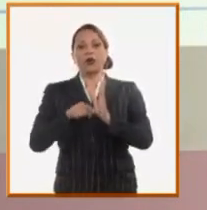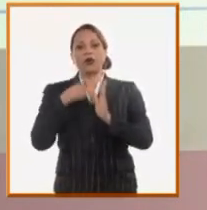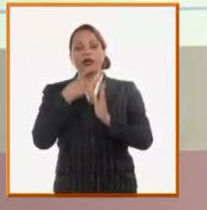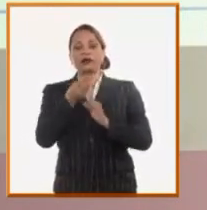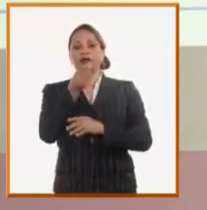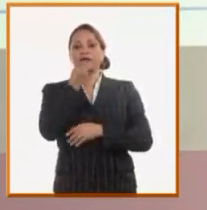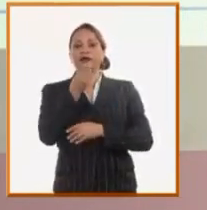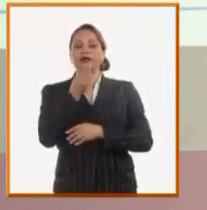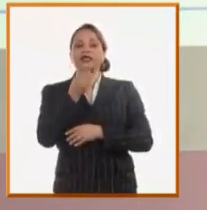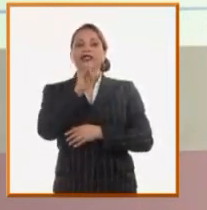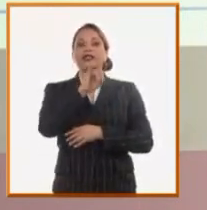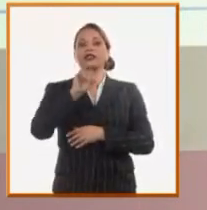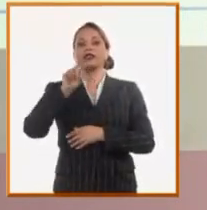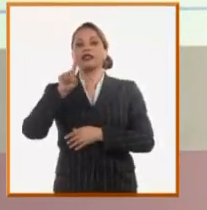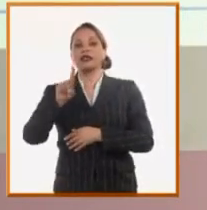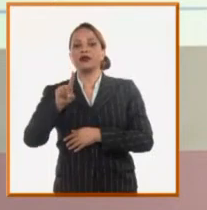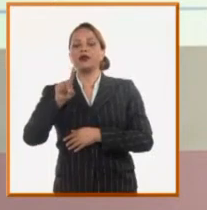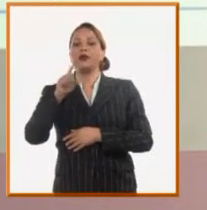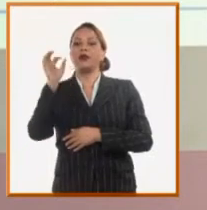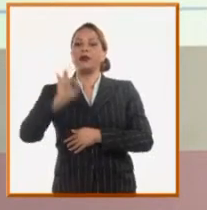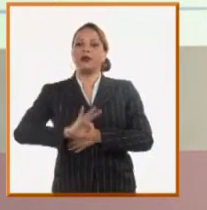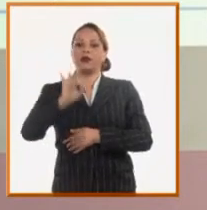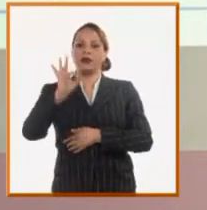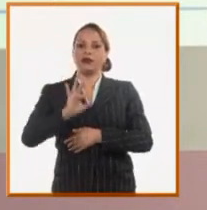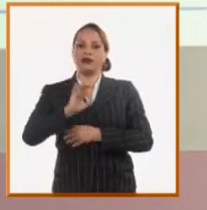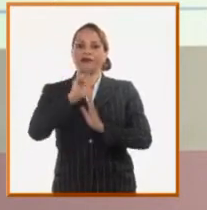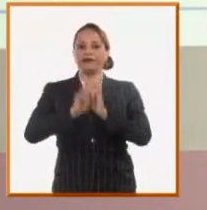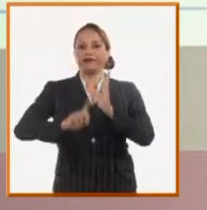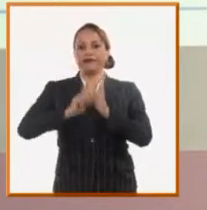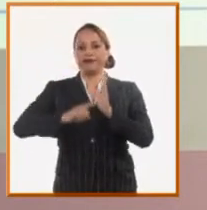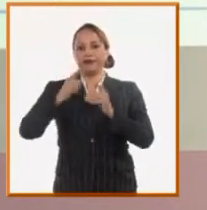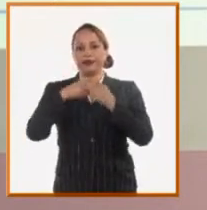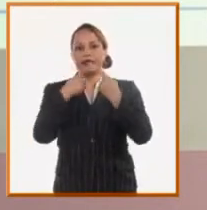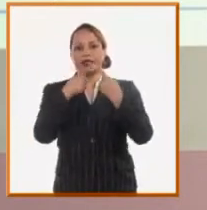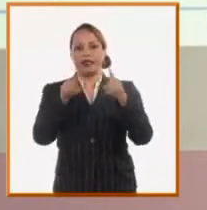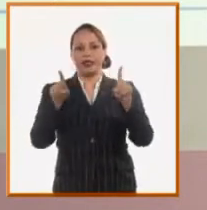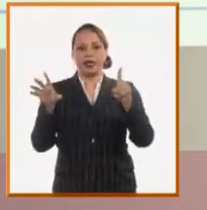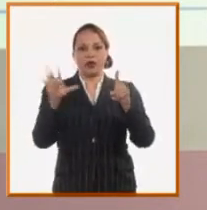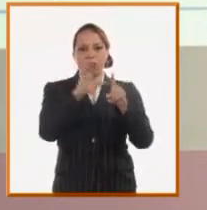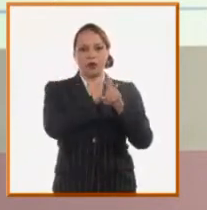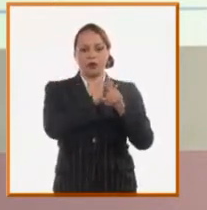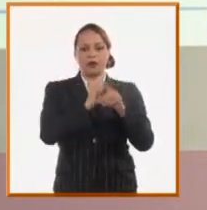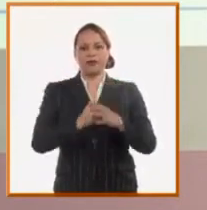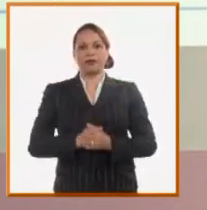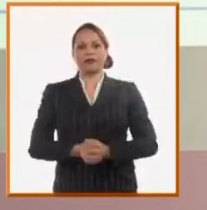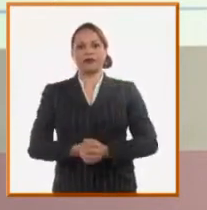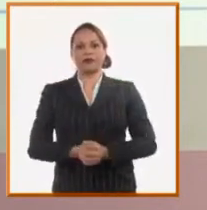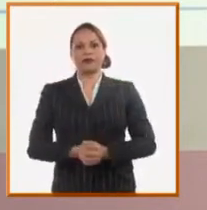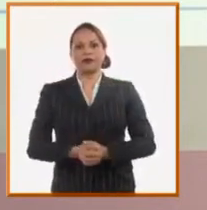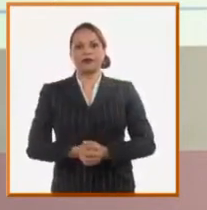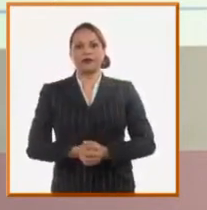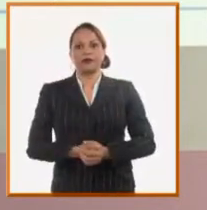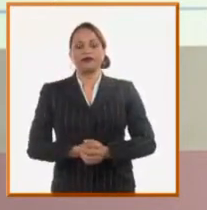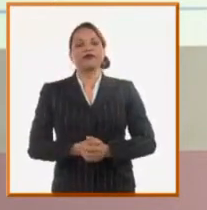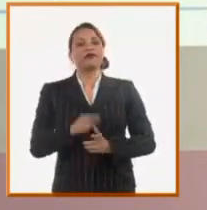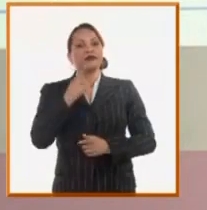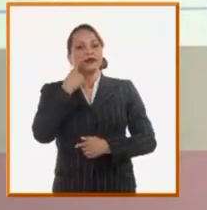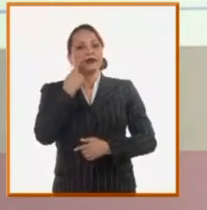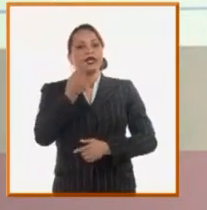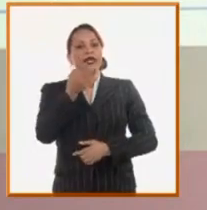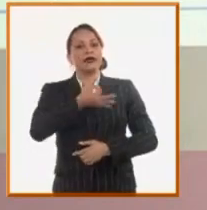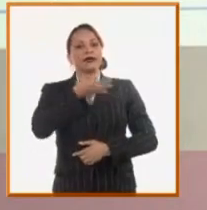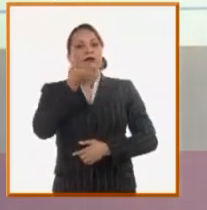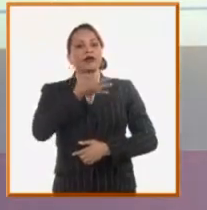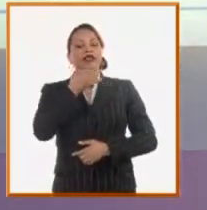consume el 61% de la energía del país y el sector no residencial el 39%. Aquí es muy importante resaltar